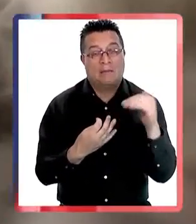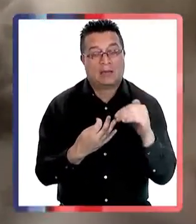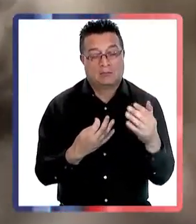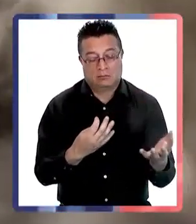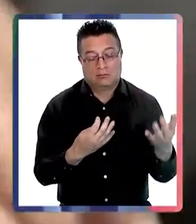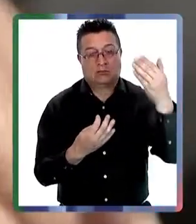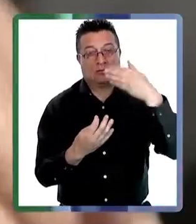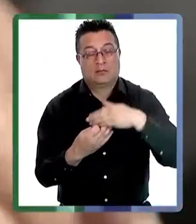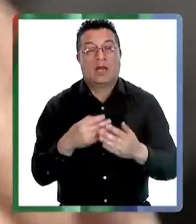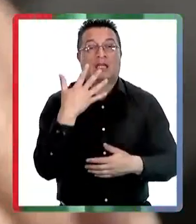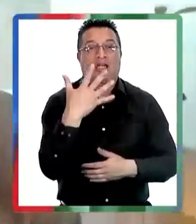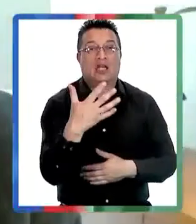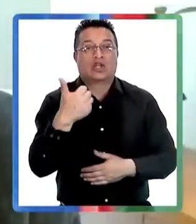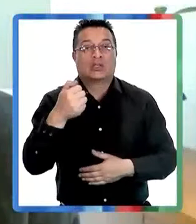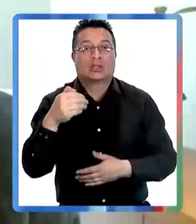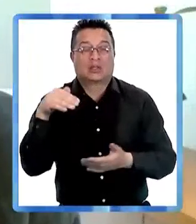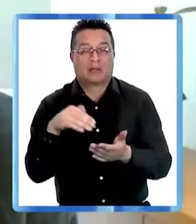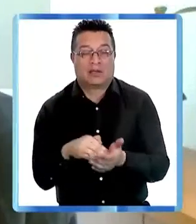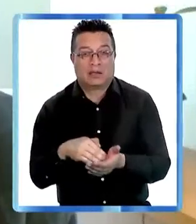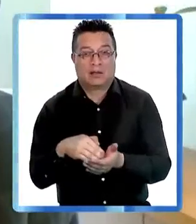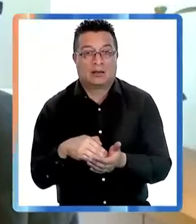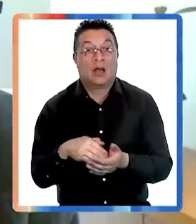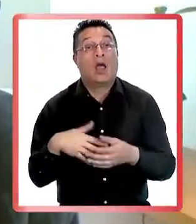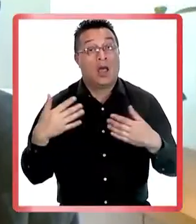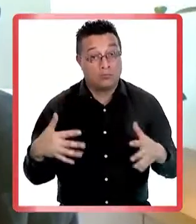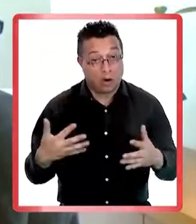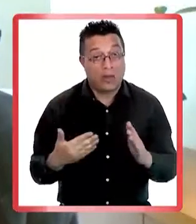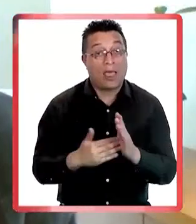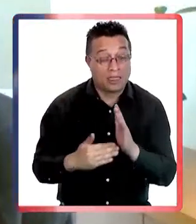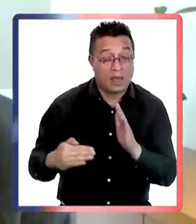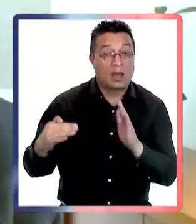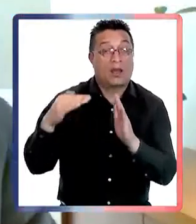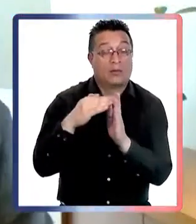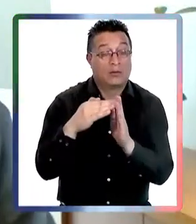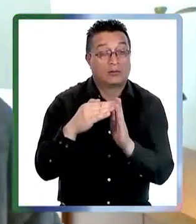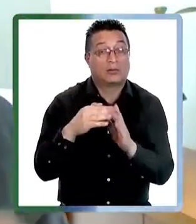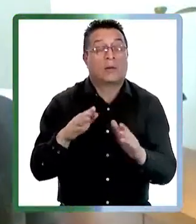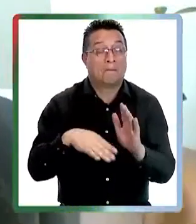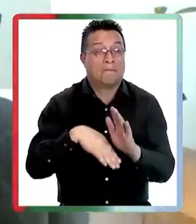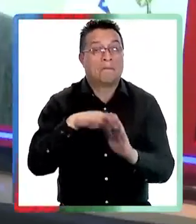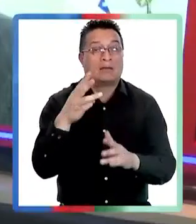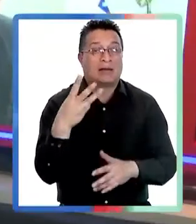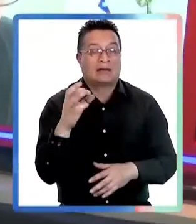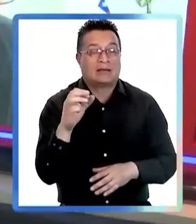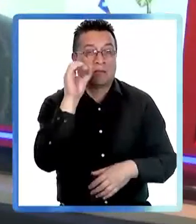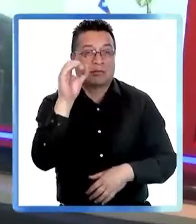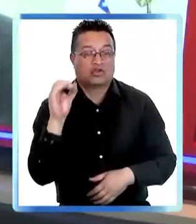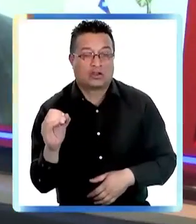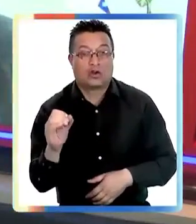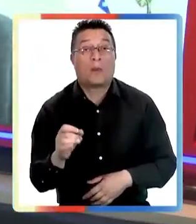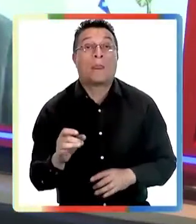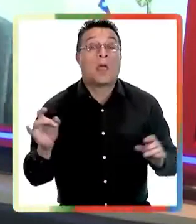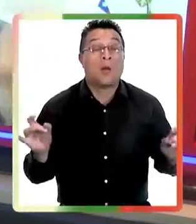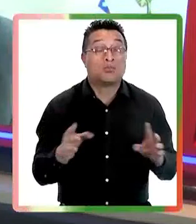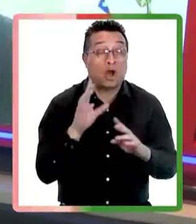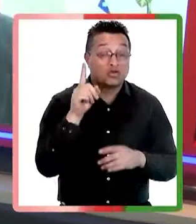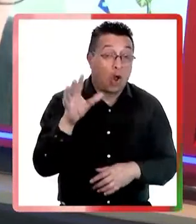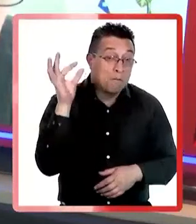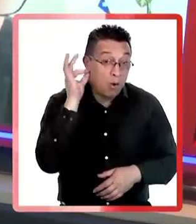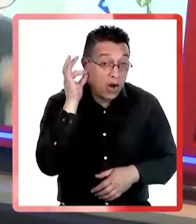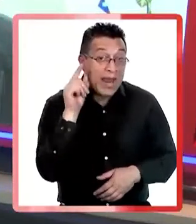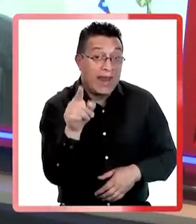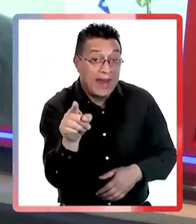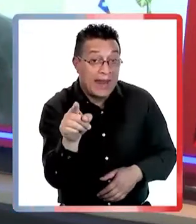a 560.000 pesos. O sea, un aumento importante, sobre más de un 30%. Pero si es